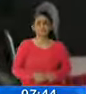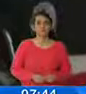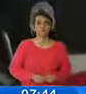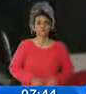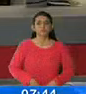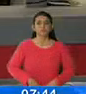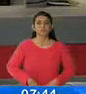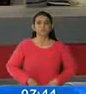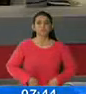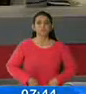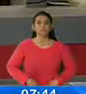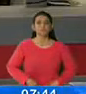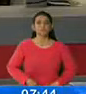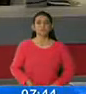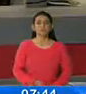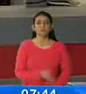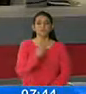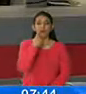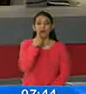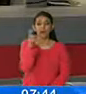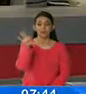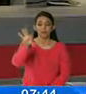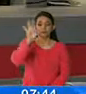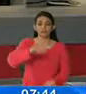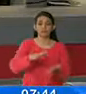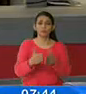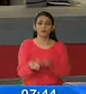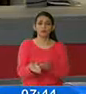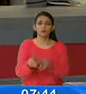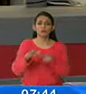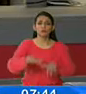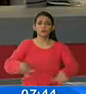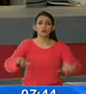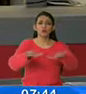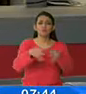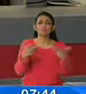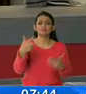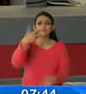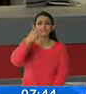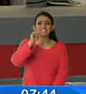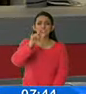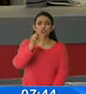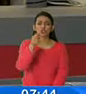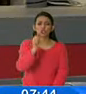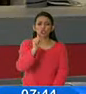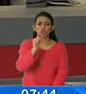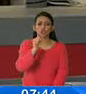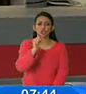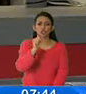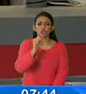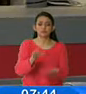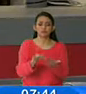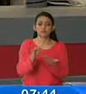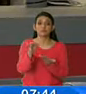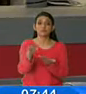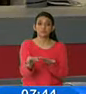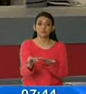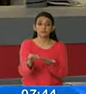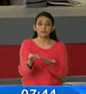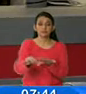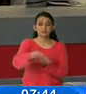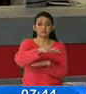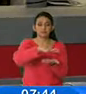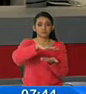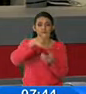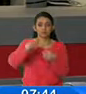Patricia Aldaz. Un hombre fue encontrado muerto, esto en el sector de Los Chillos, perteneciente al cantón metropolitano, al